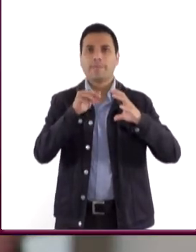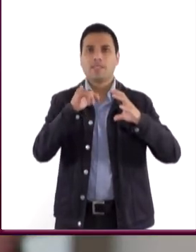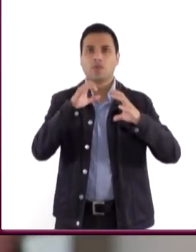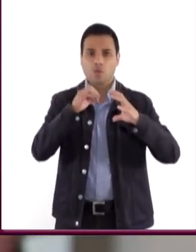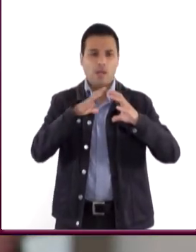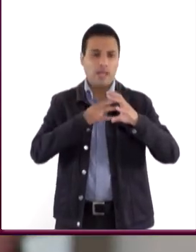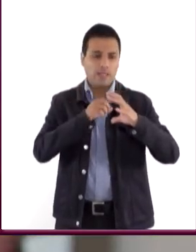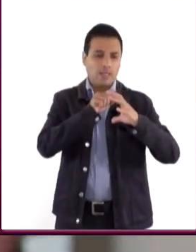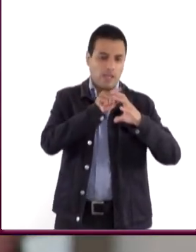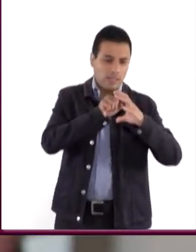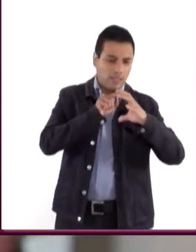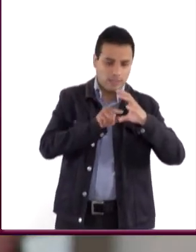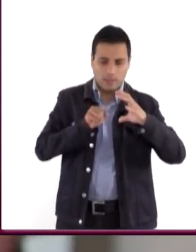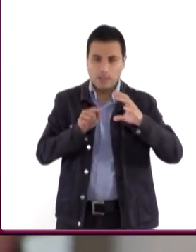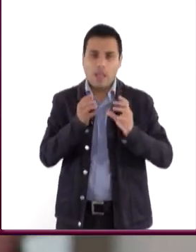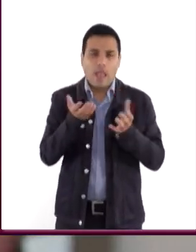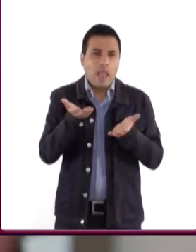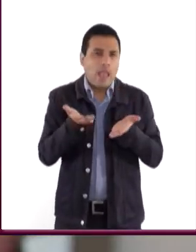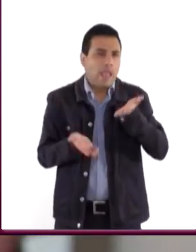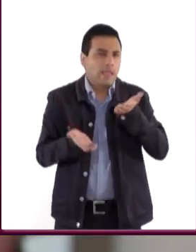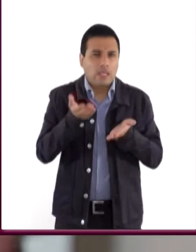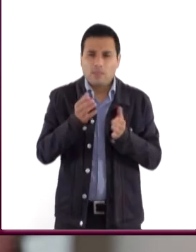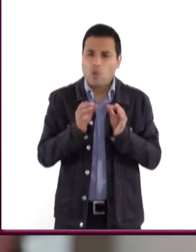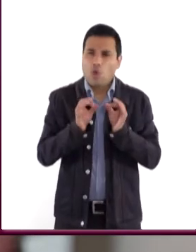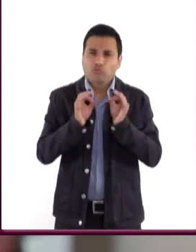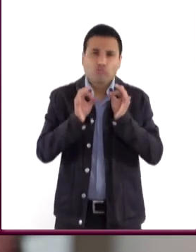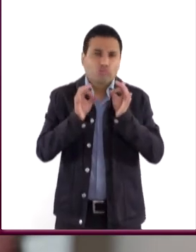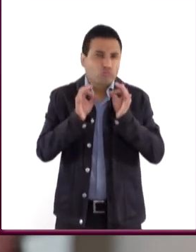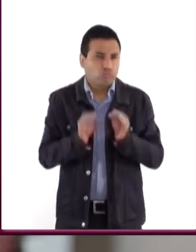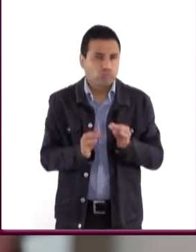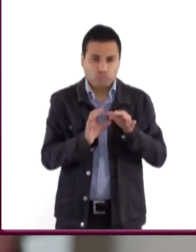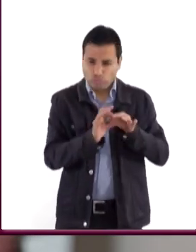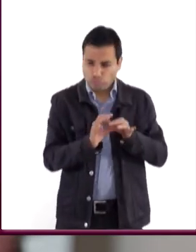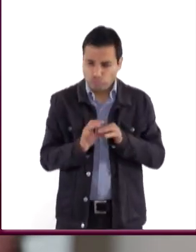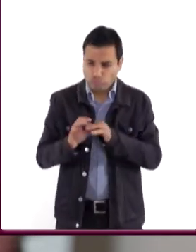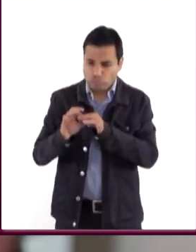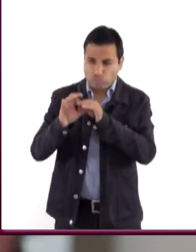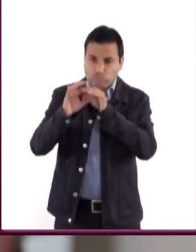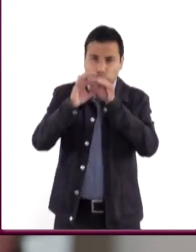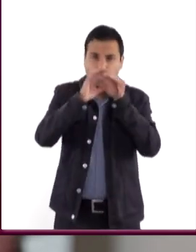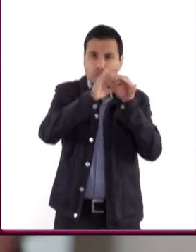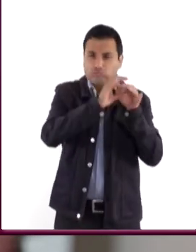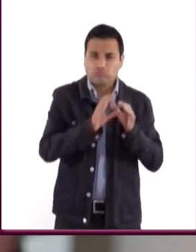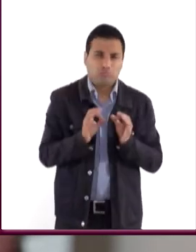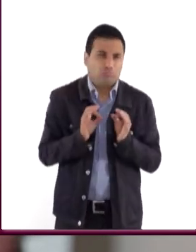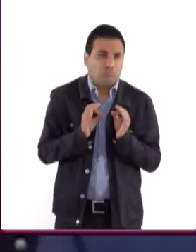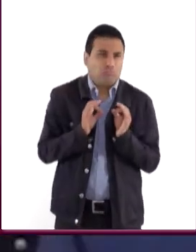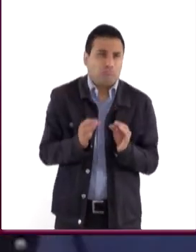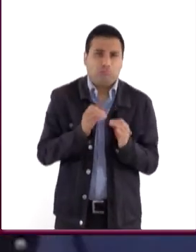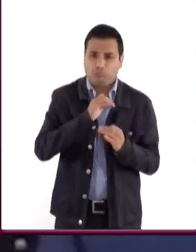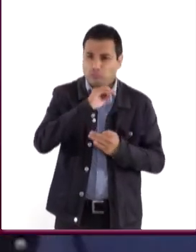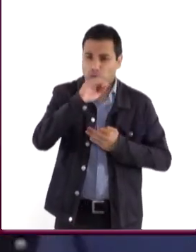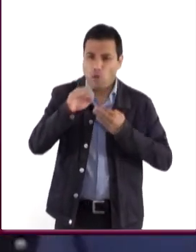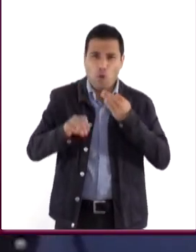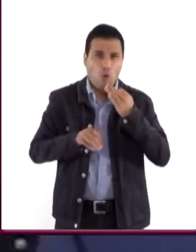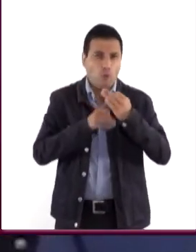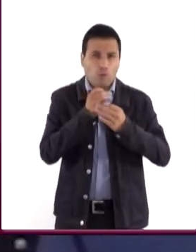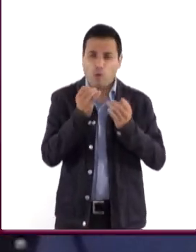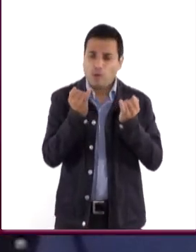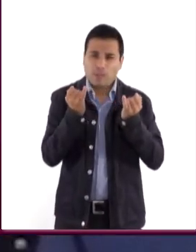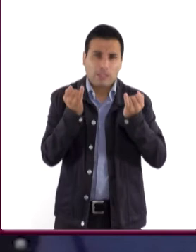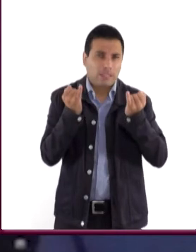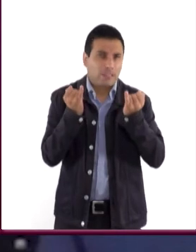acá, es un elemento que es homogéneo, que no va variando su contenido de aluminio a lo